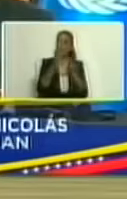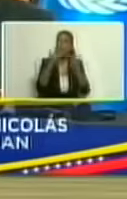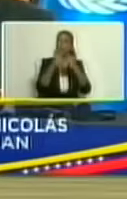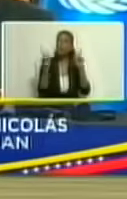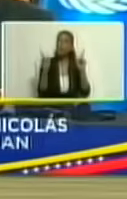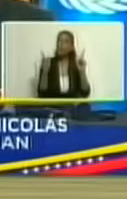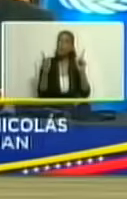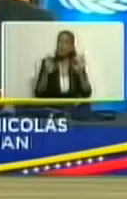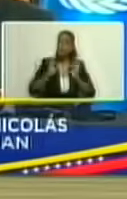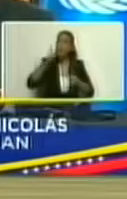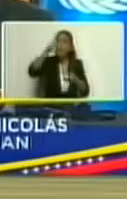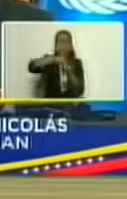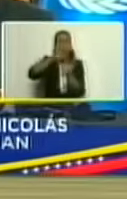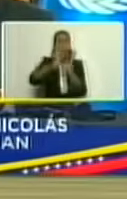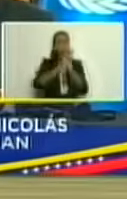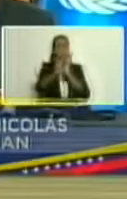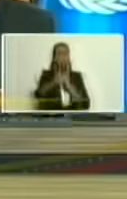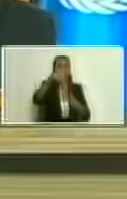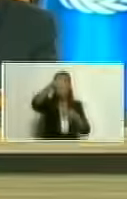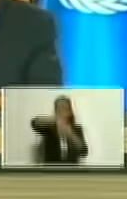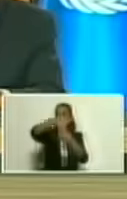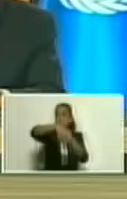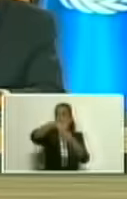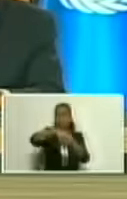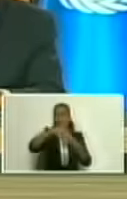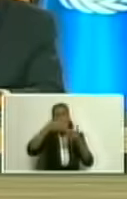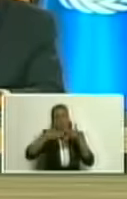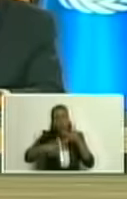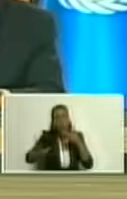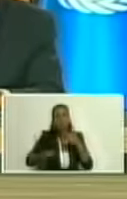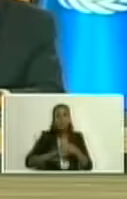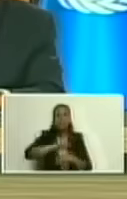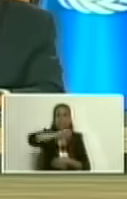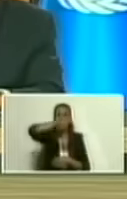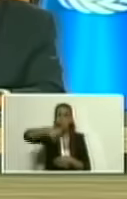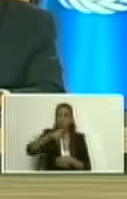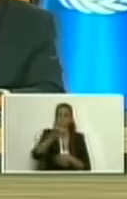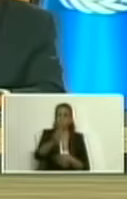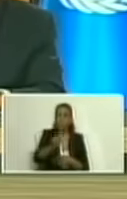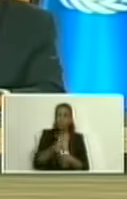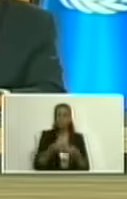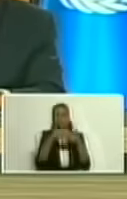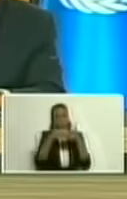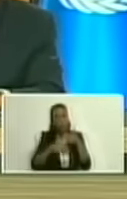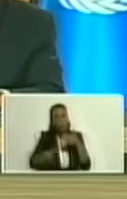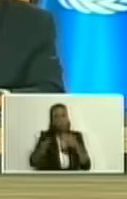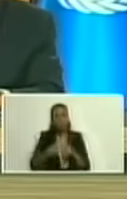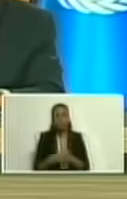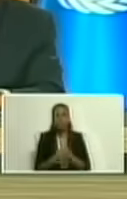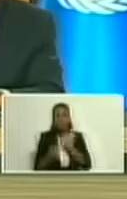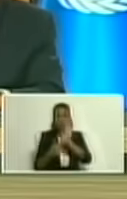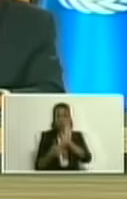libertad y la plena participación en el venidero proceso electoral. Y será